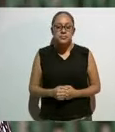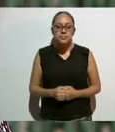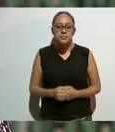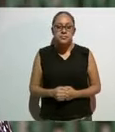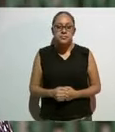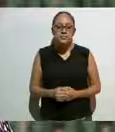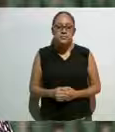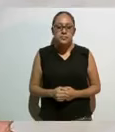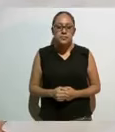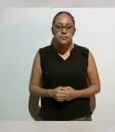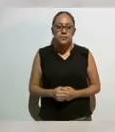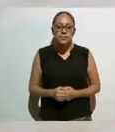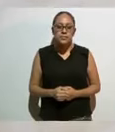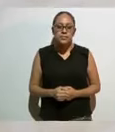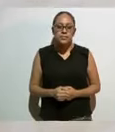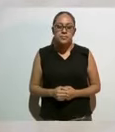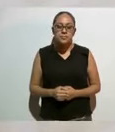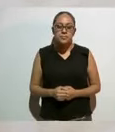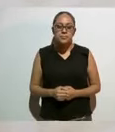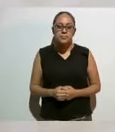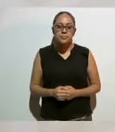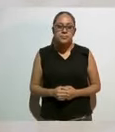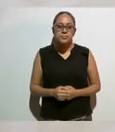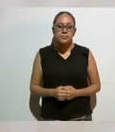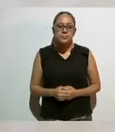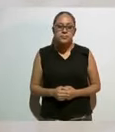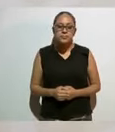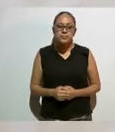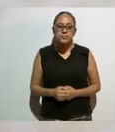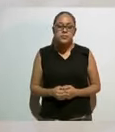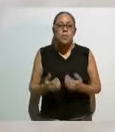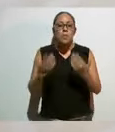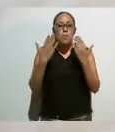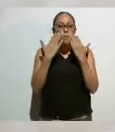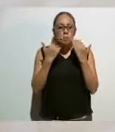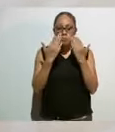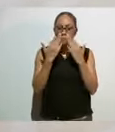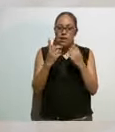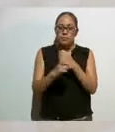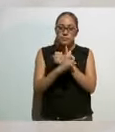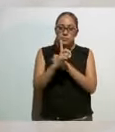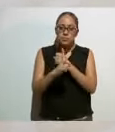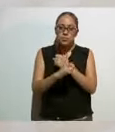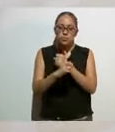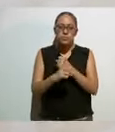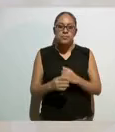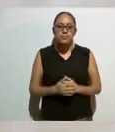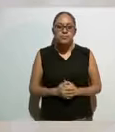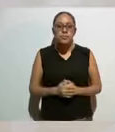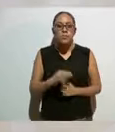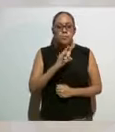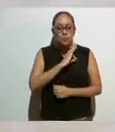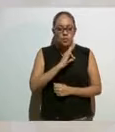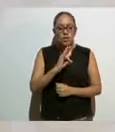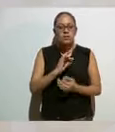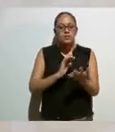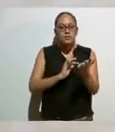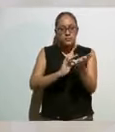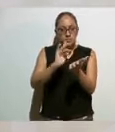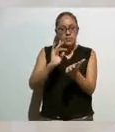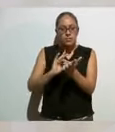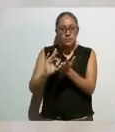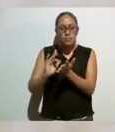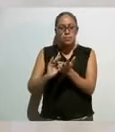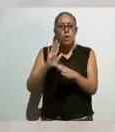no hubo ningún inconveniente, porque el gobierno es